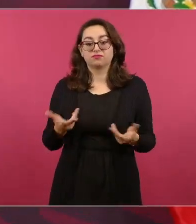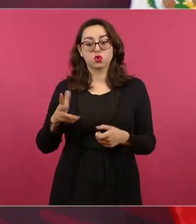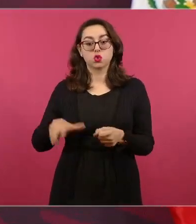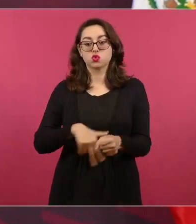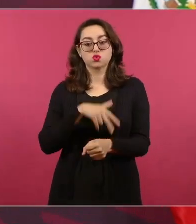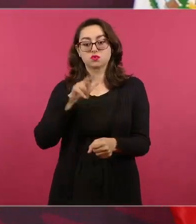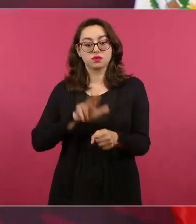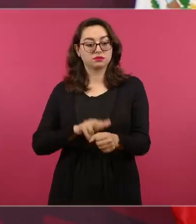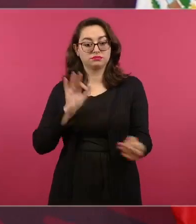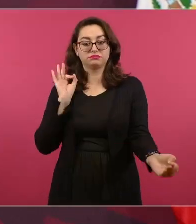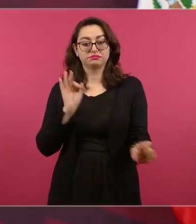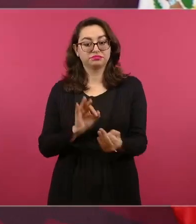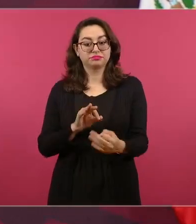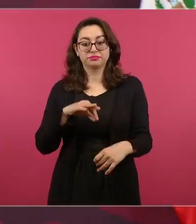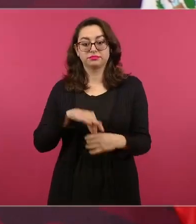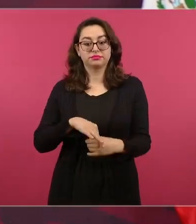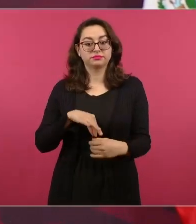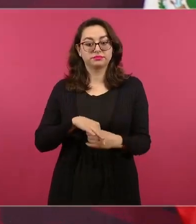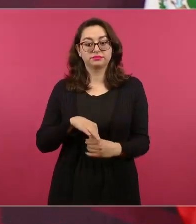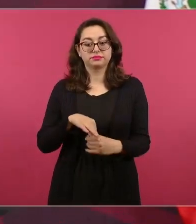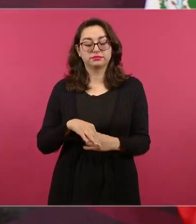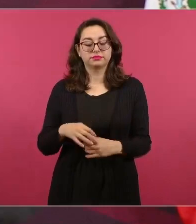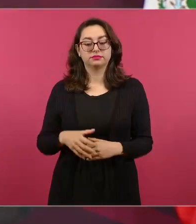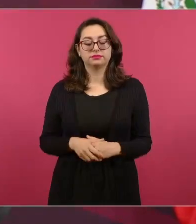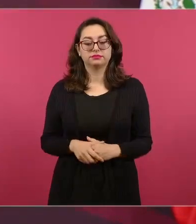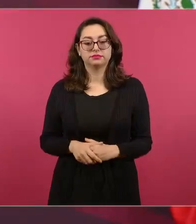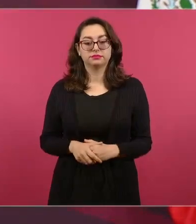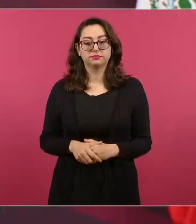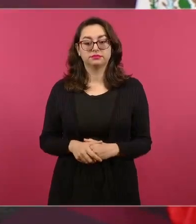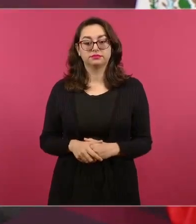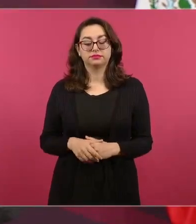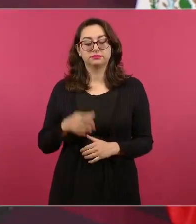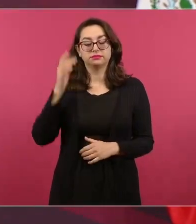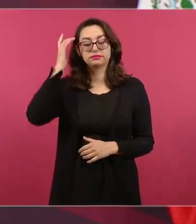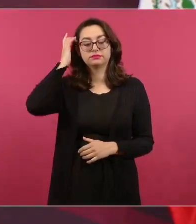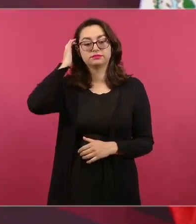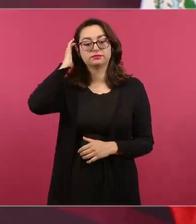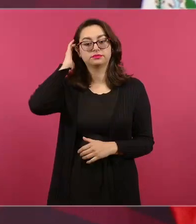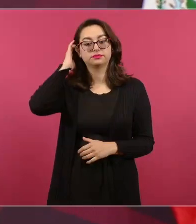normal. Y pues empiezan